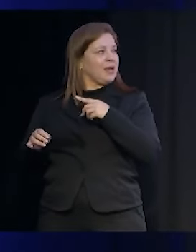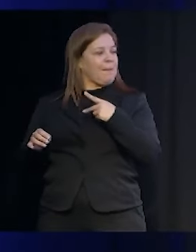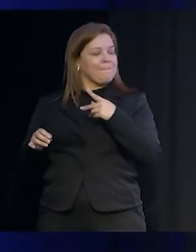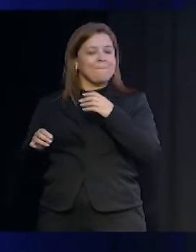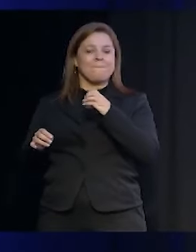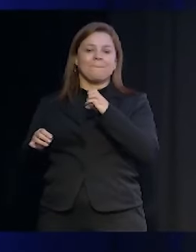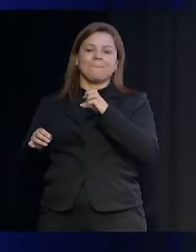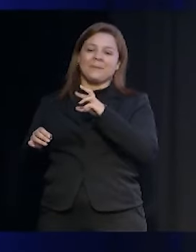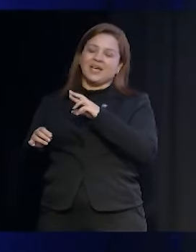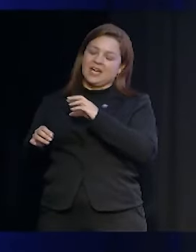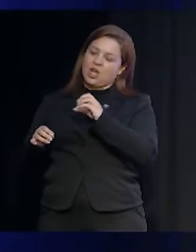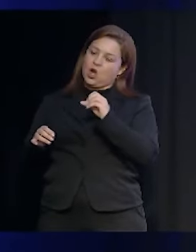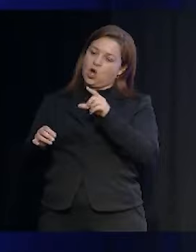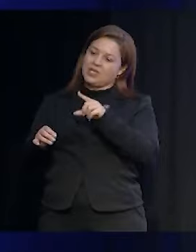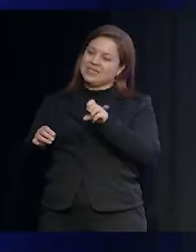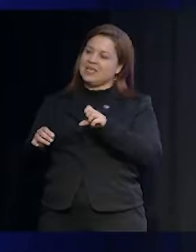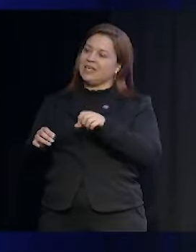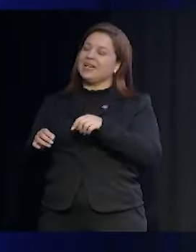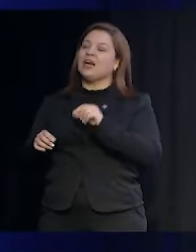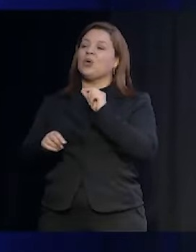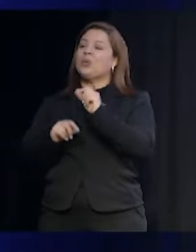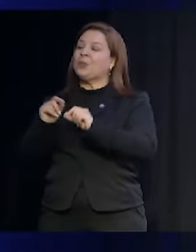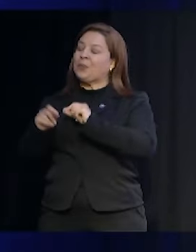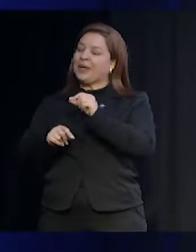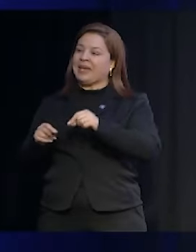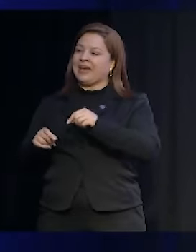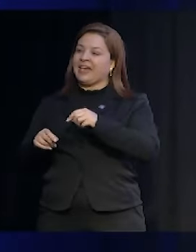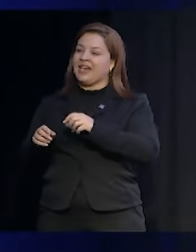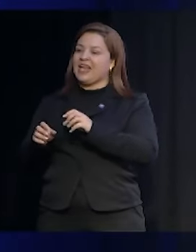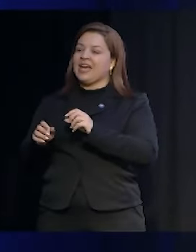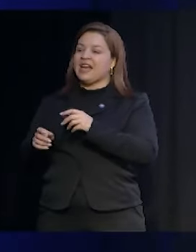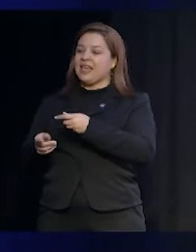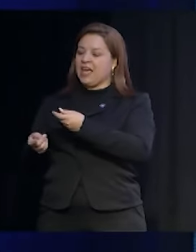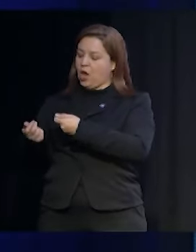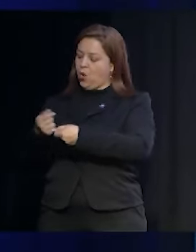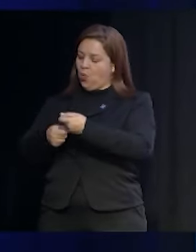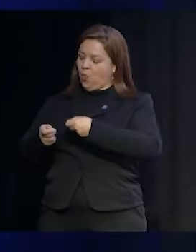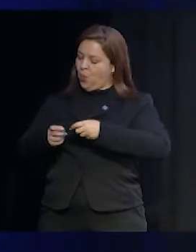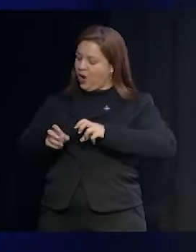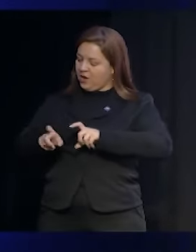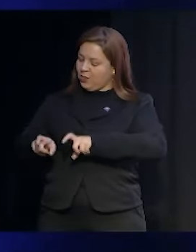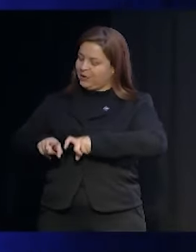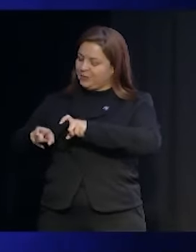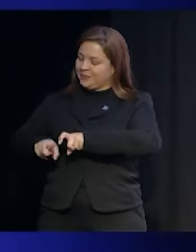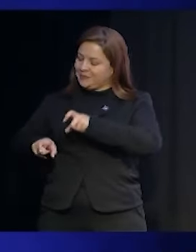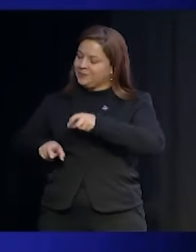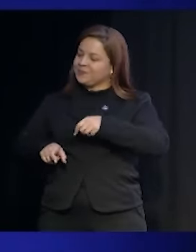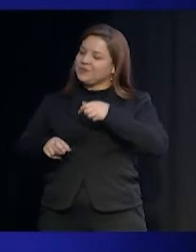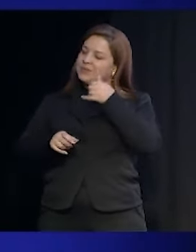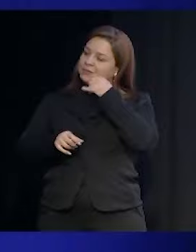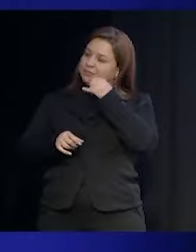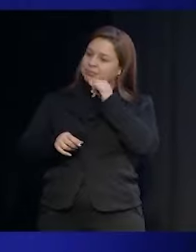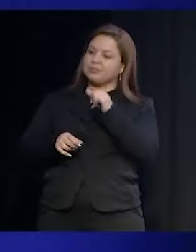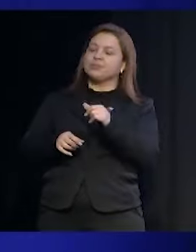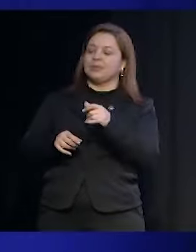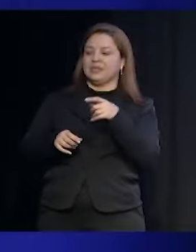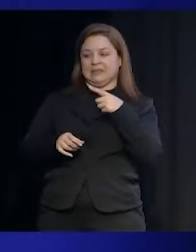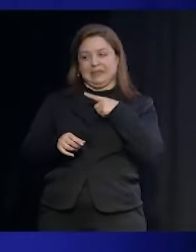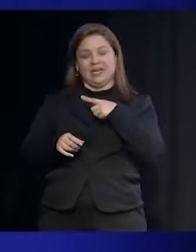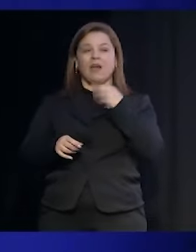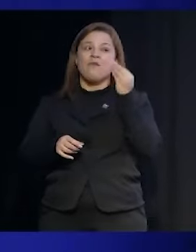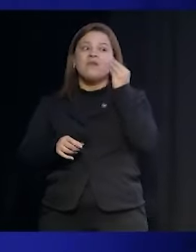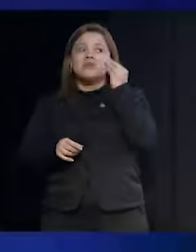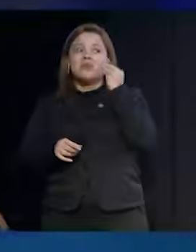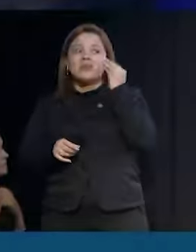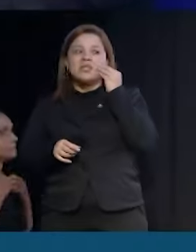con lo que Perosa dijo sobre el Brasil energético fundamental en la área de carbono. Entonces,